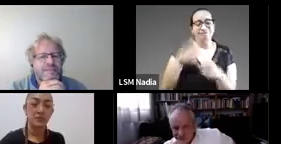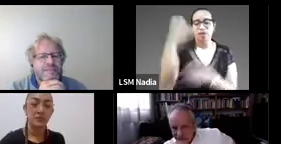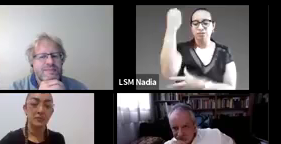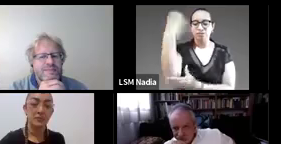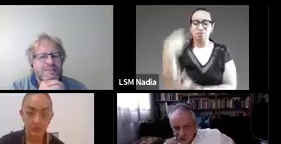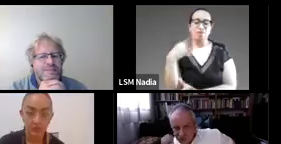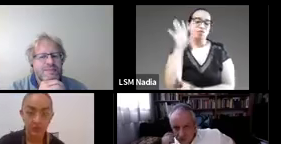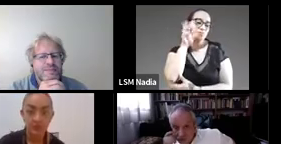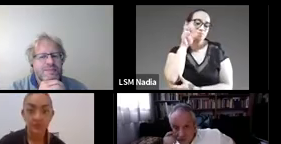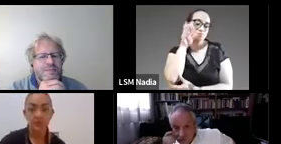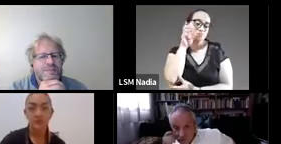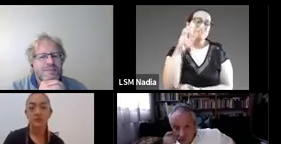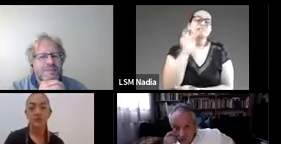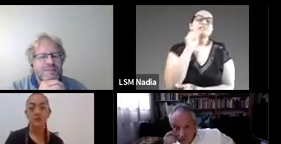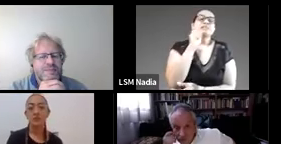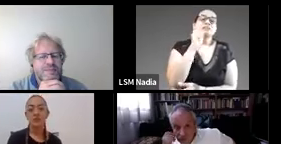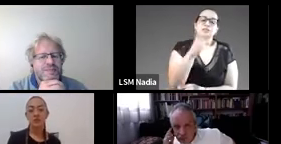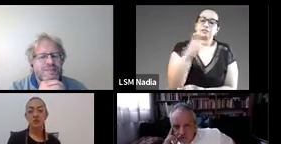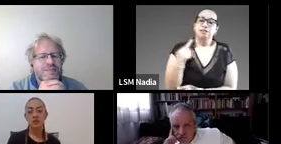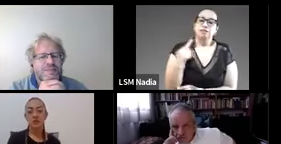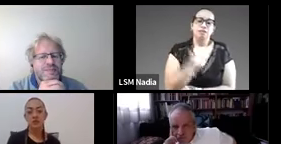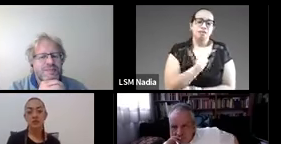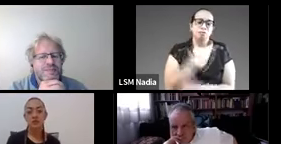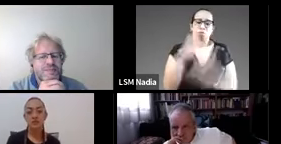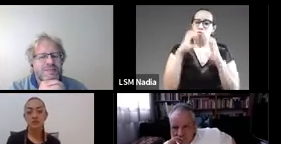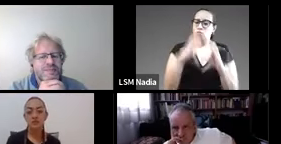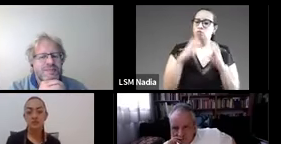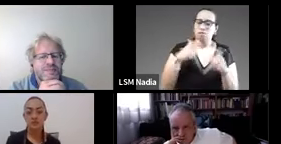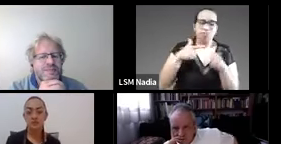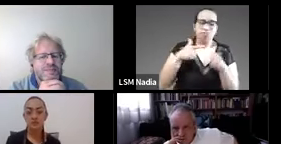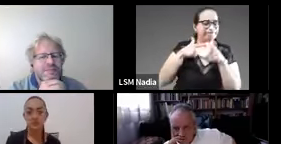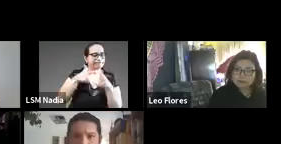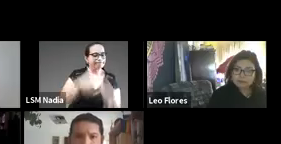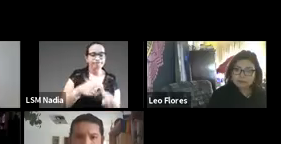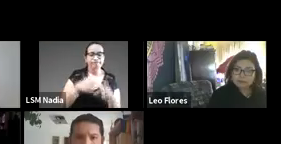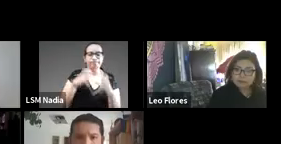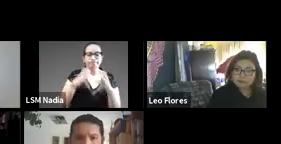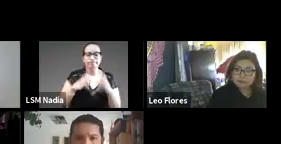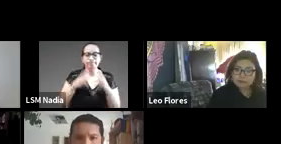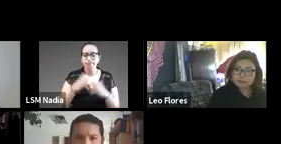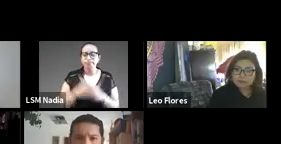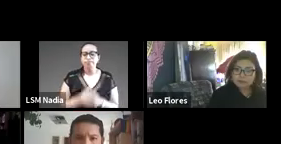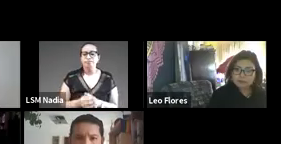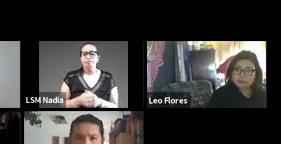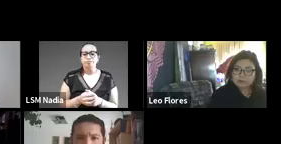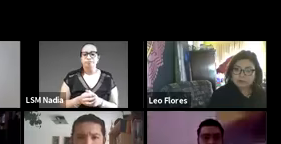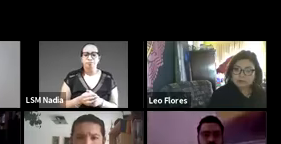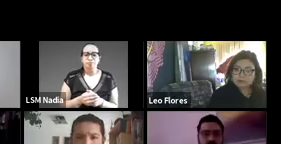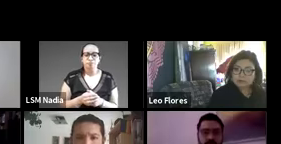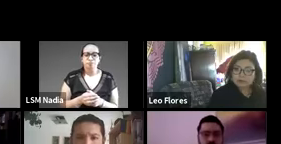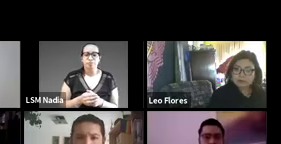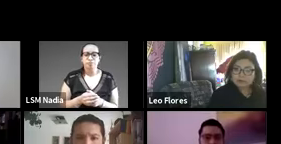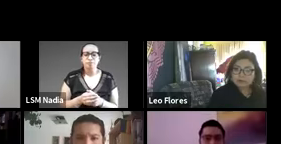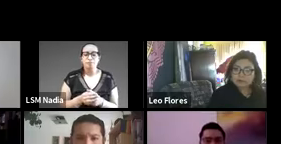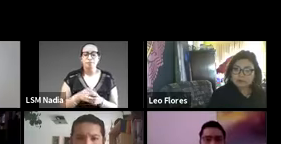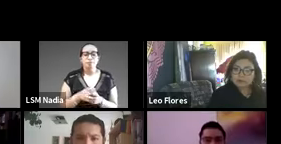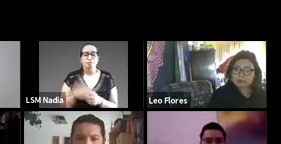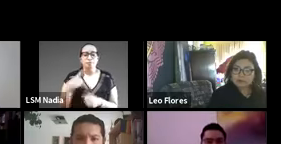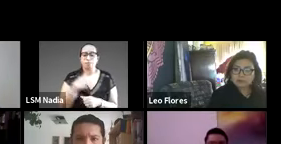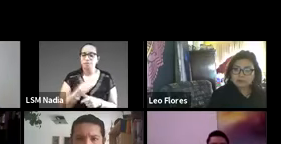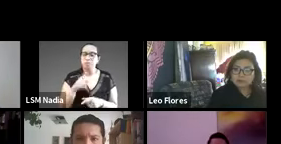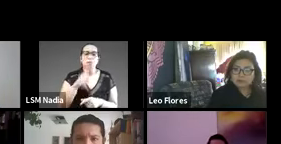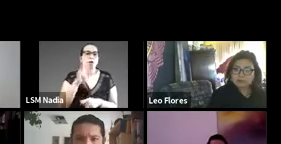eso significa que no hay que bajar la guardia, hay que seguir cuidándonos y estar al